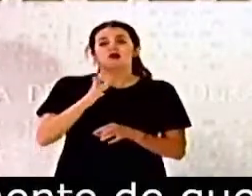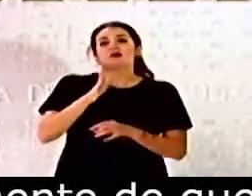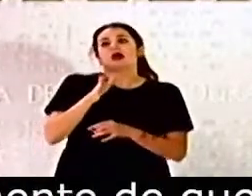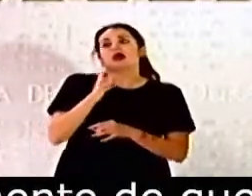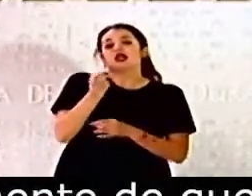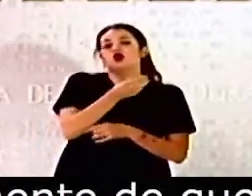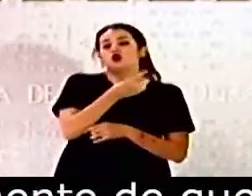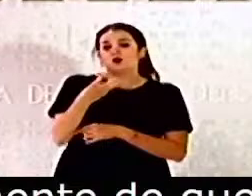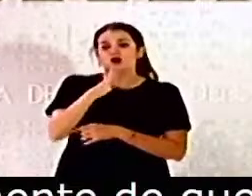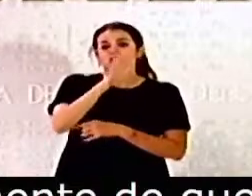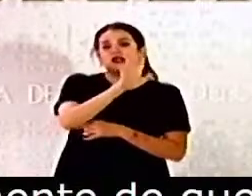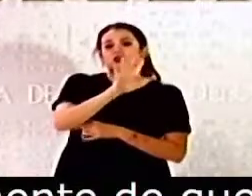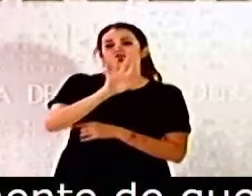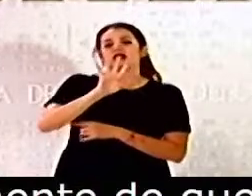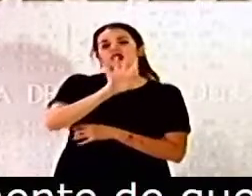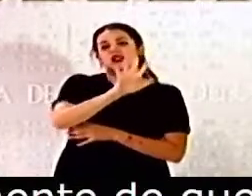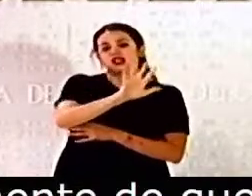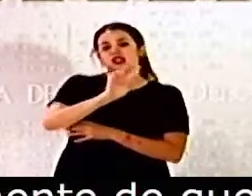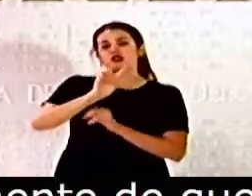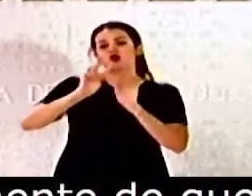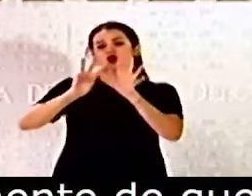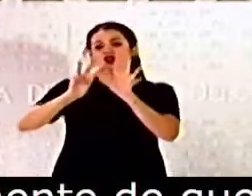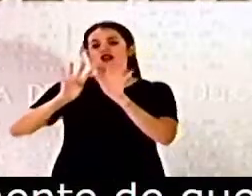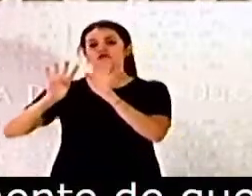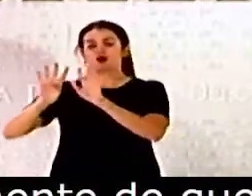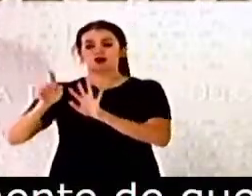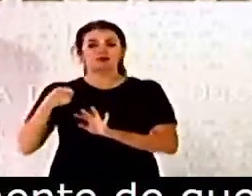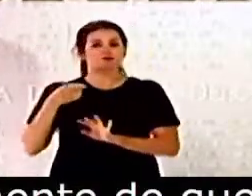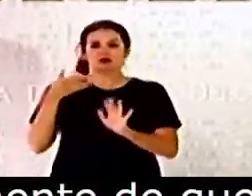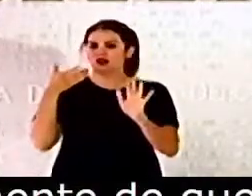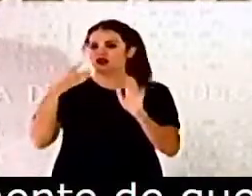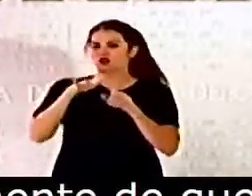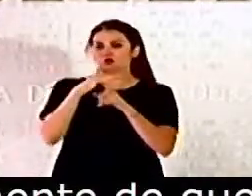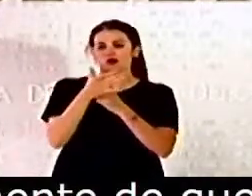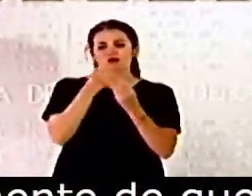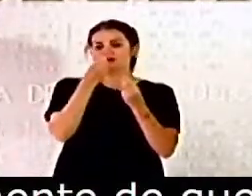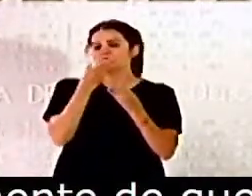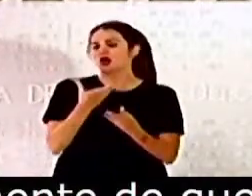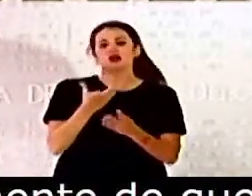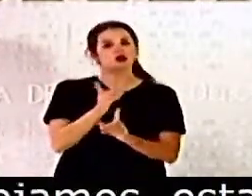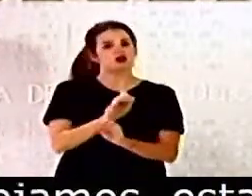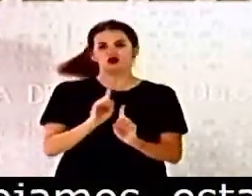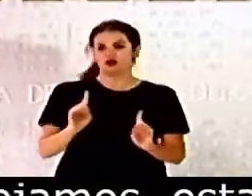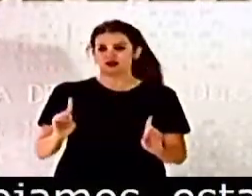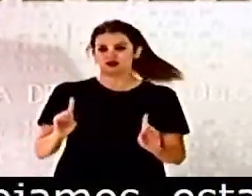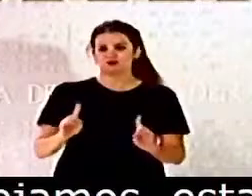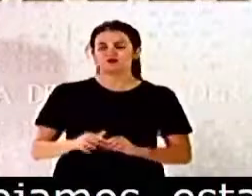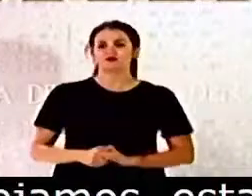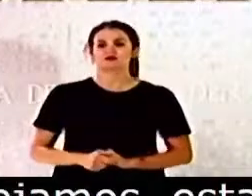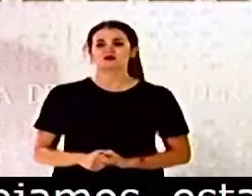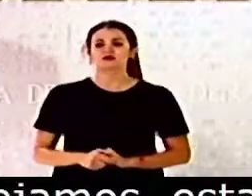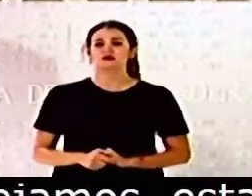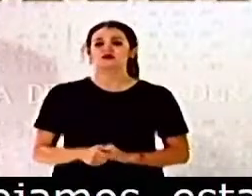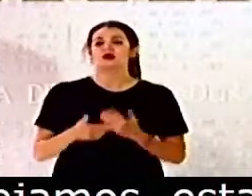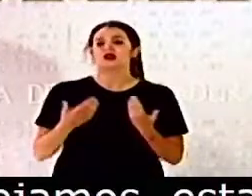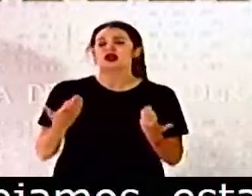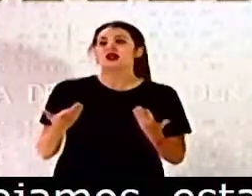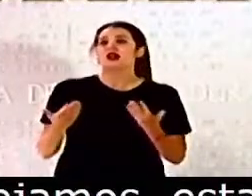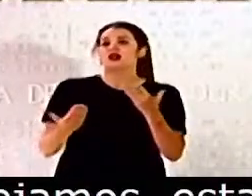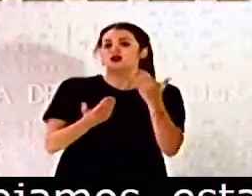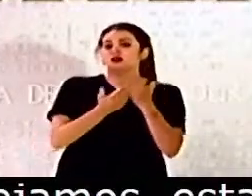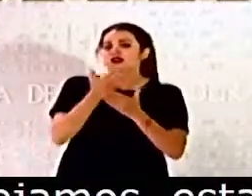589 no nos puede parecer bien, no debe parecernos bien. Mantener durante